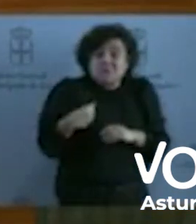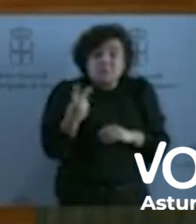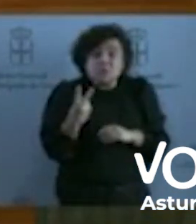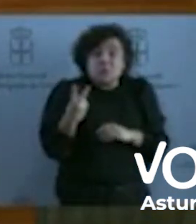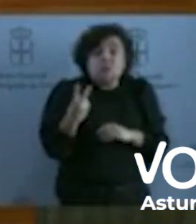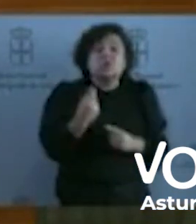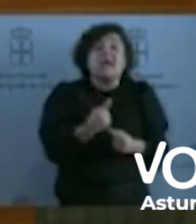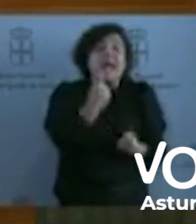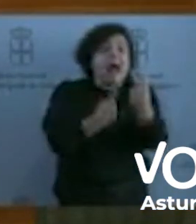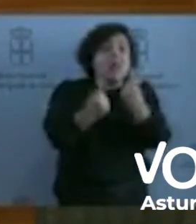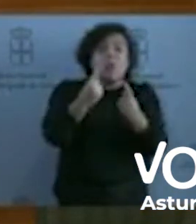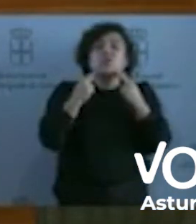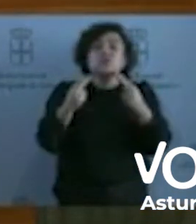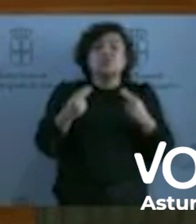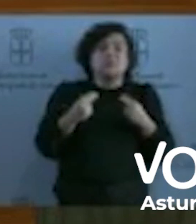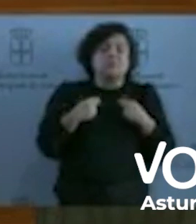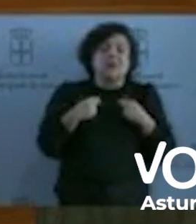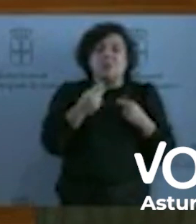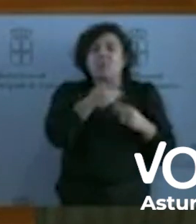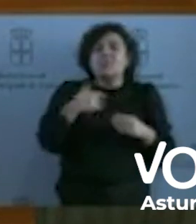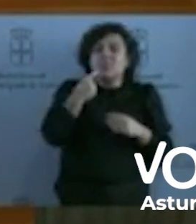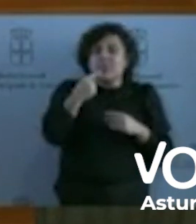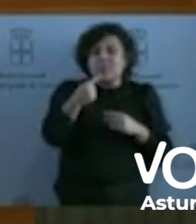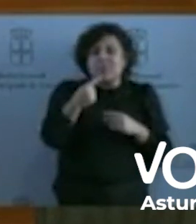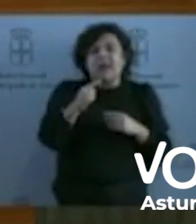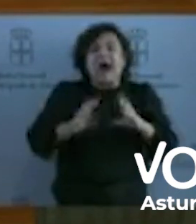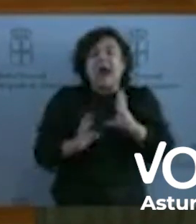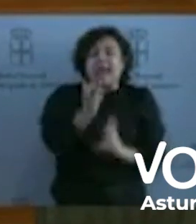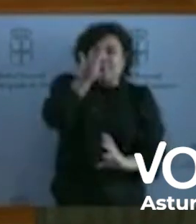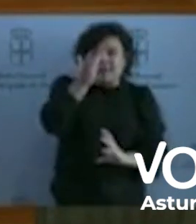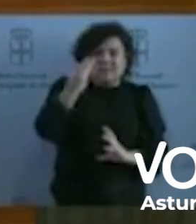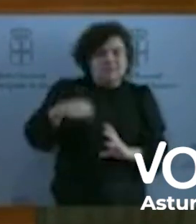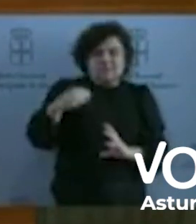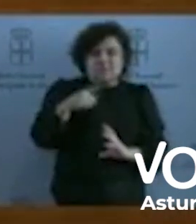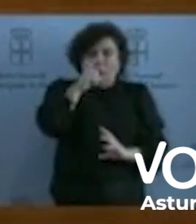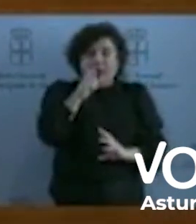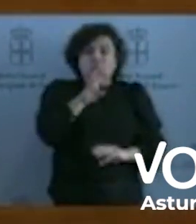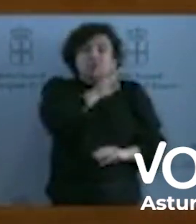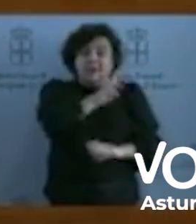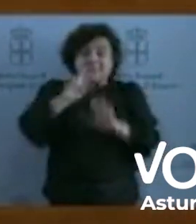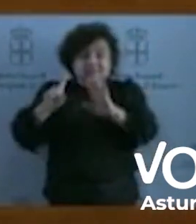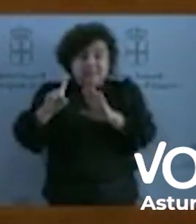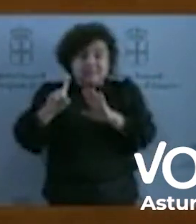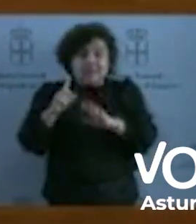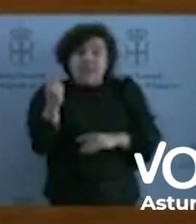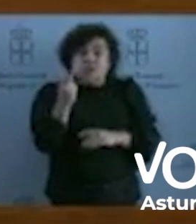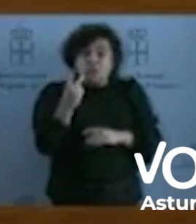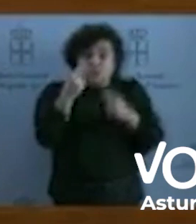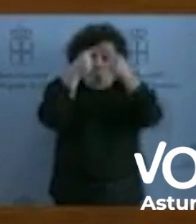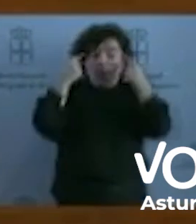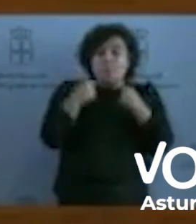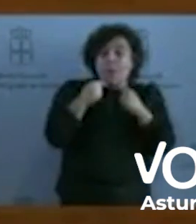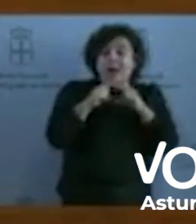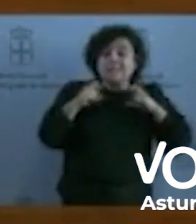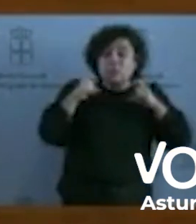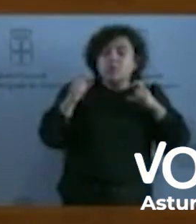el 36. Esas humildes gentes fueron quienes crearon la base del estado de bienestar, no nosotros. Como tampoco la atención a los más